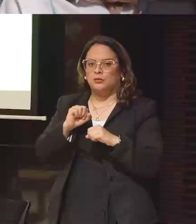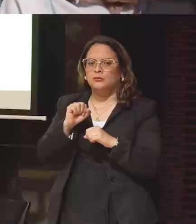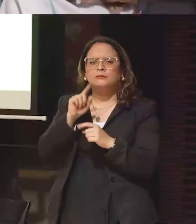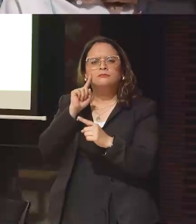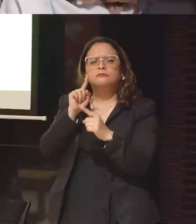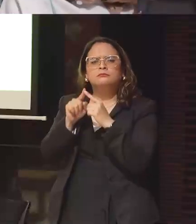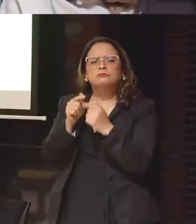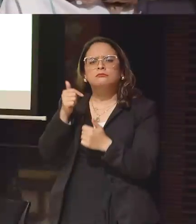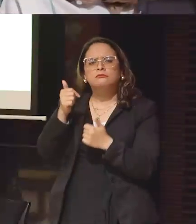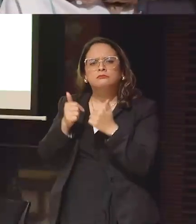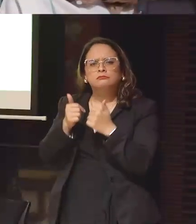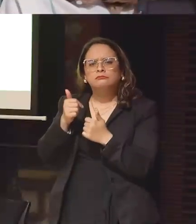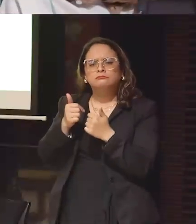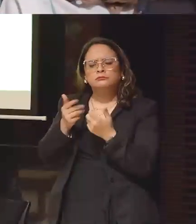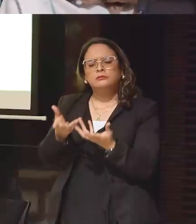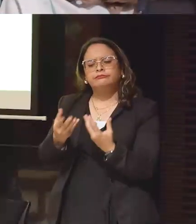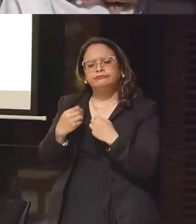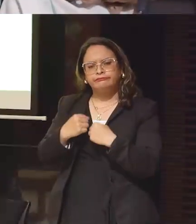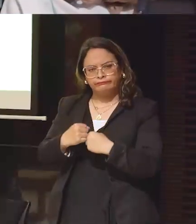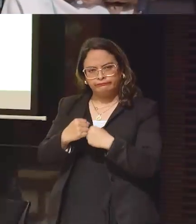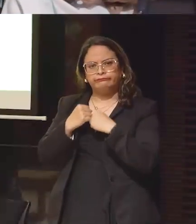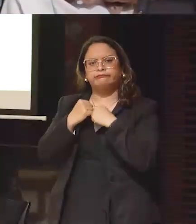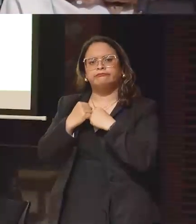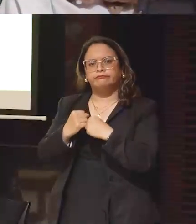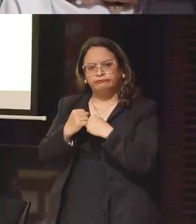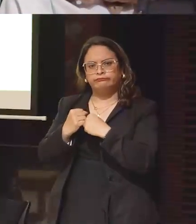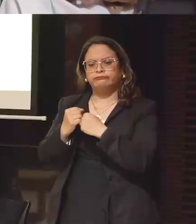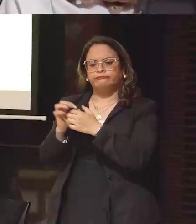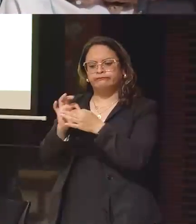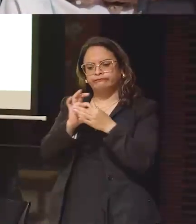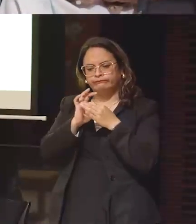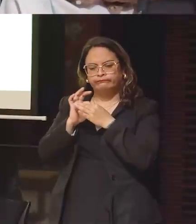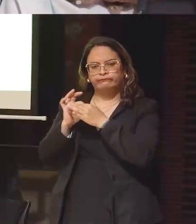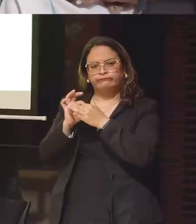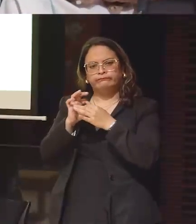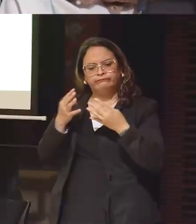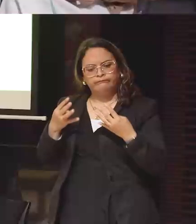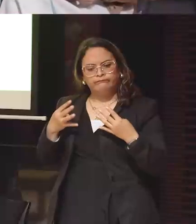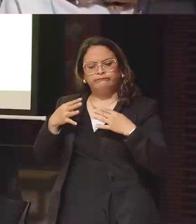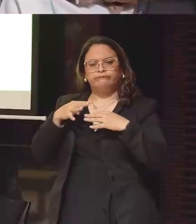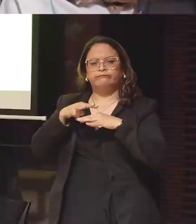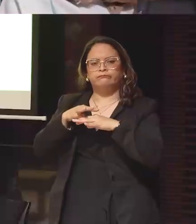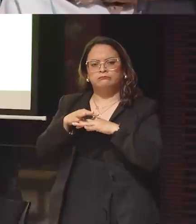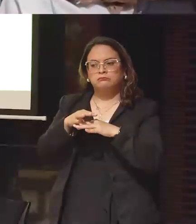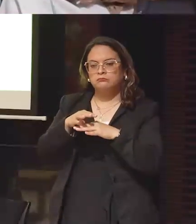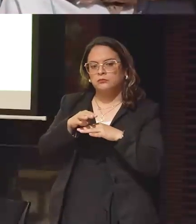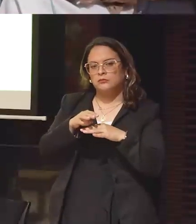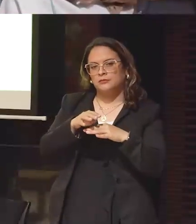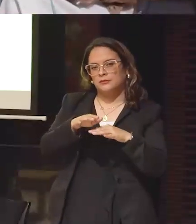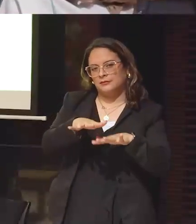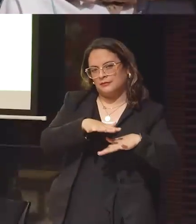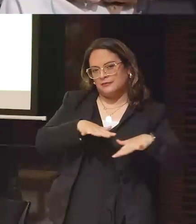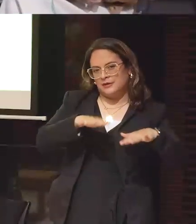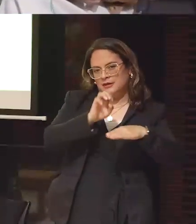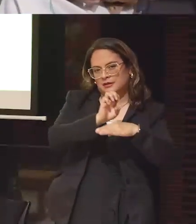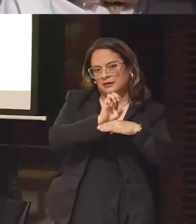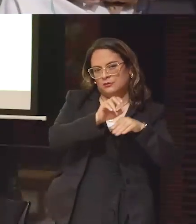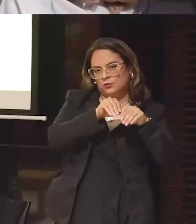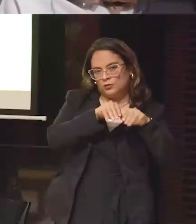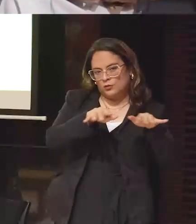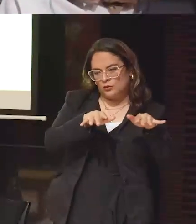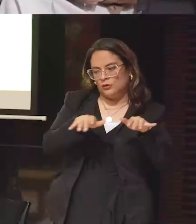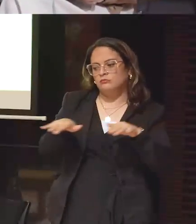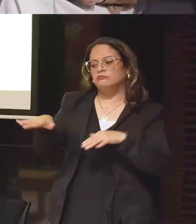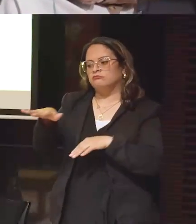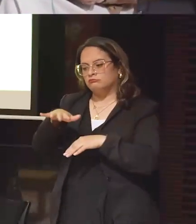poder fortalecer, uno, la interrelación y el tejido entre los públicos y los privados. Eso lo